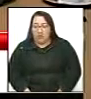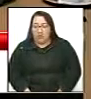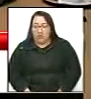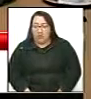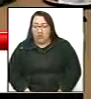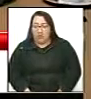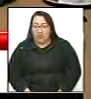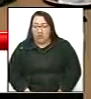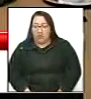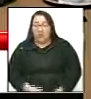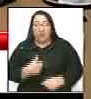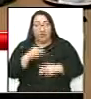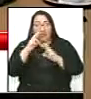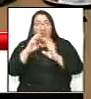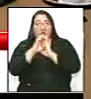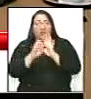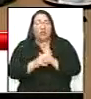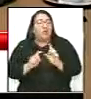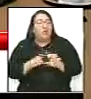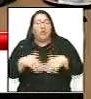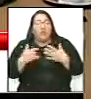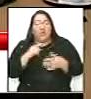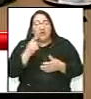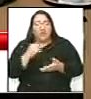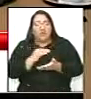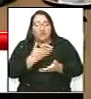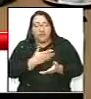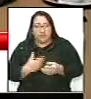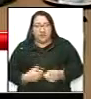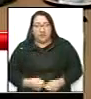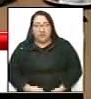la Constitución. Lo que no puede ser, presidente, es que